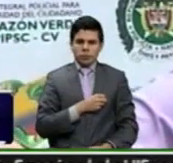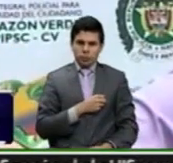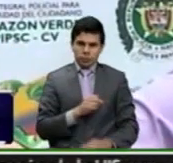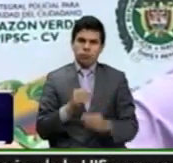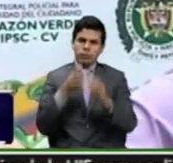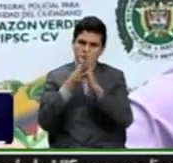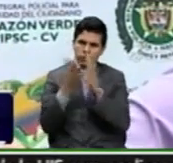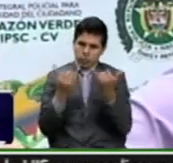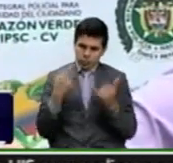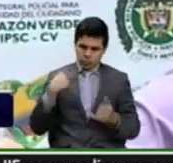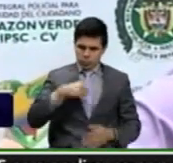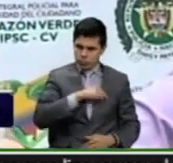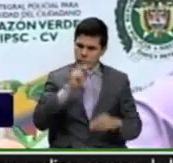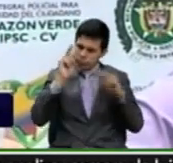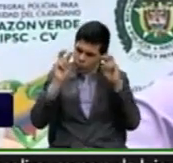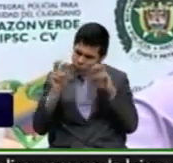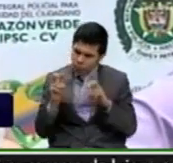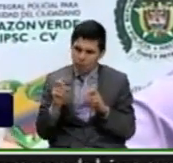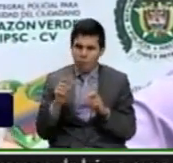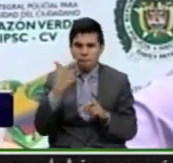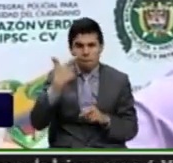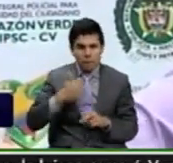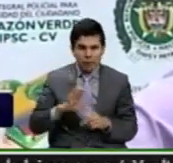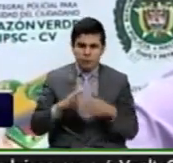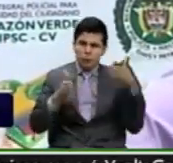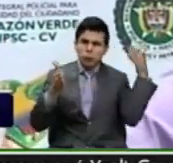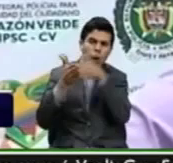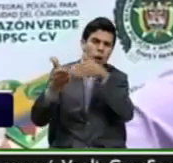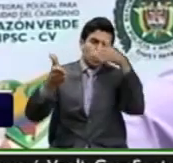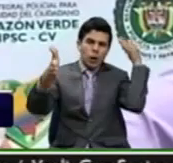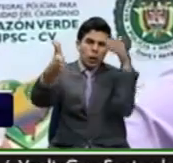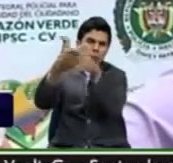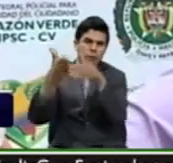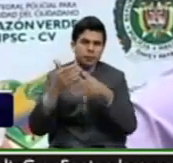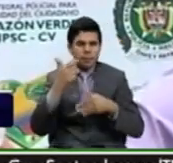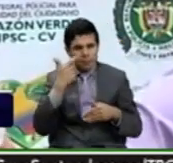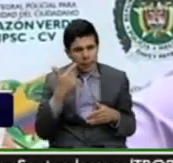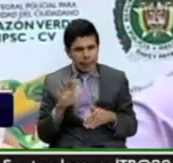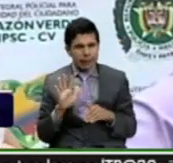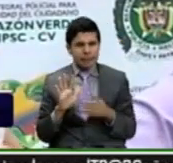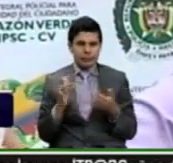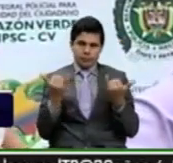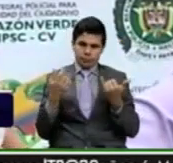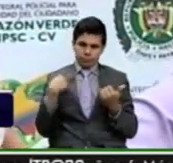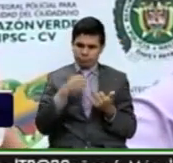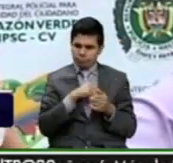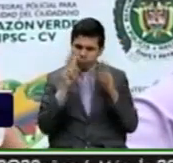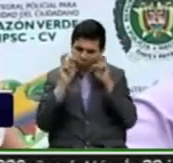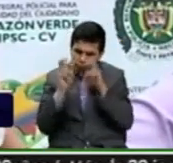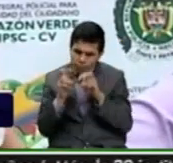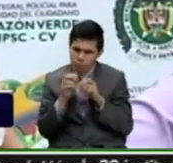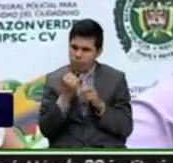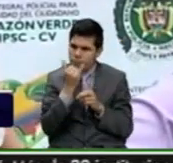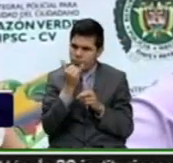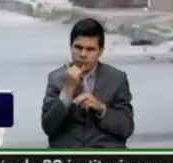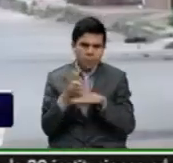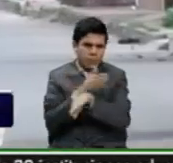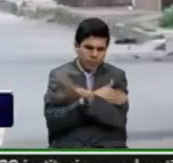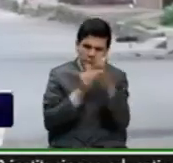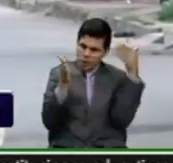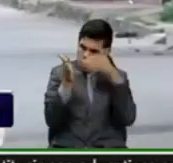Estamos verificando unas posibles amenazas. Hasta ahora llevamos poco tiempo desde que sucedió el